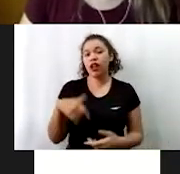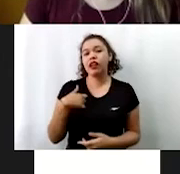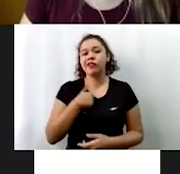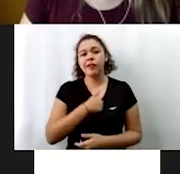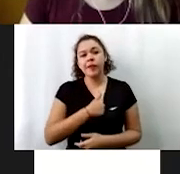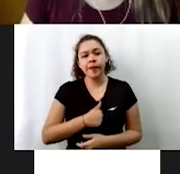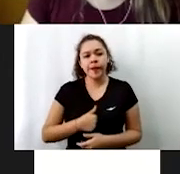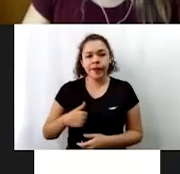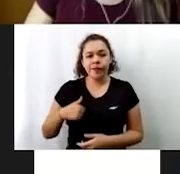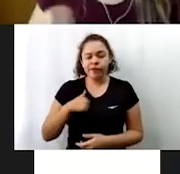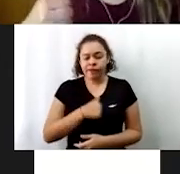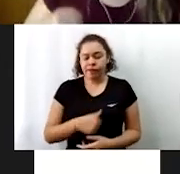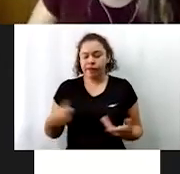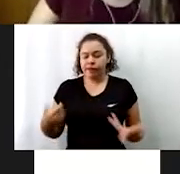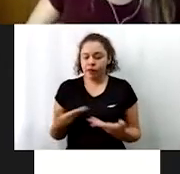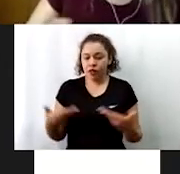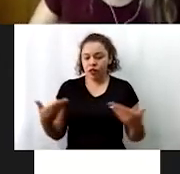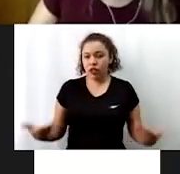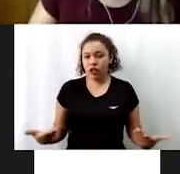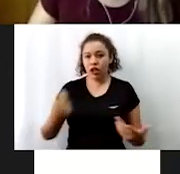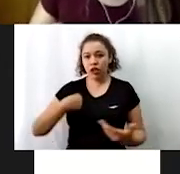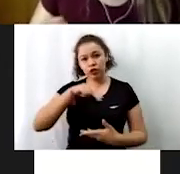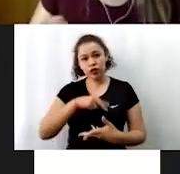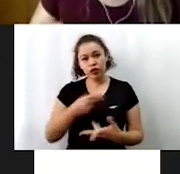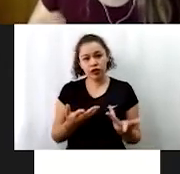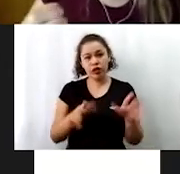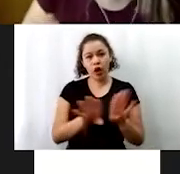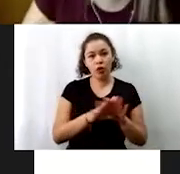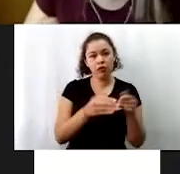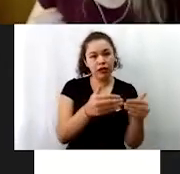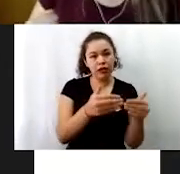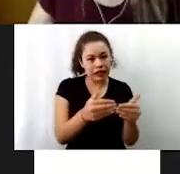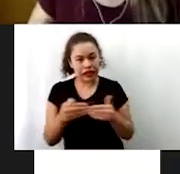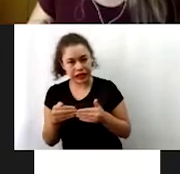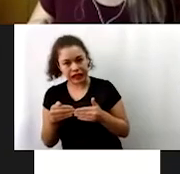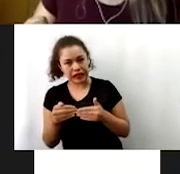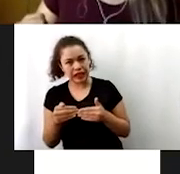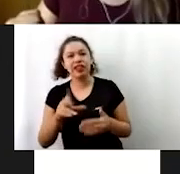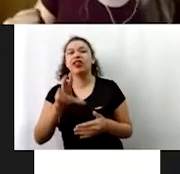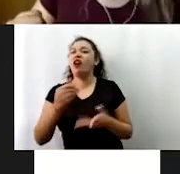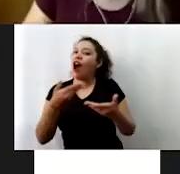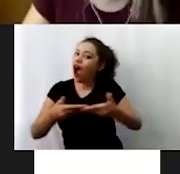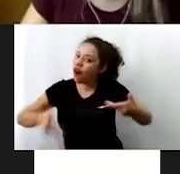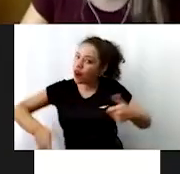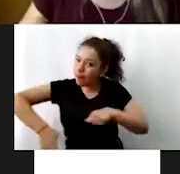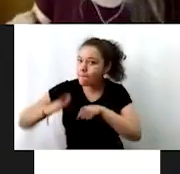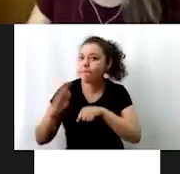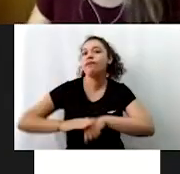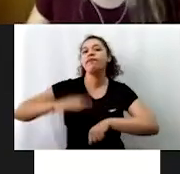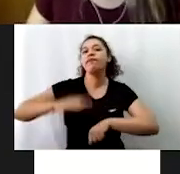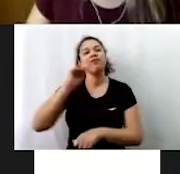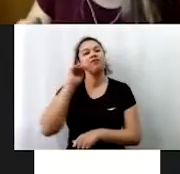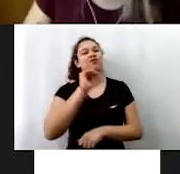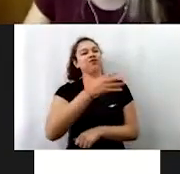desgraciadamente creo que en lugar de contraernos o hacernos para atrás, hoy más que nunca es cuando la